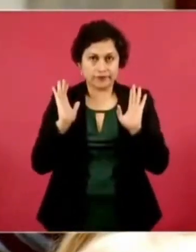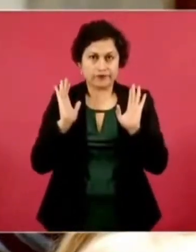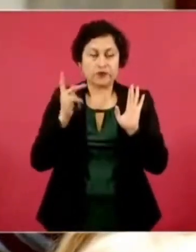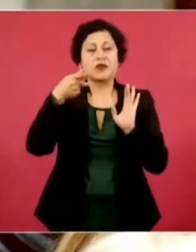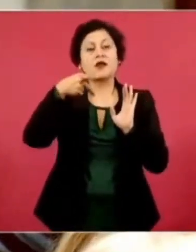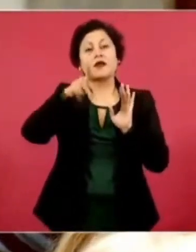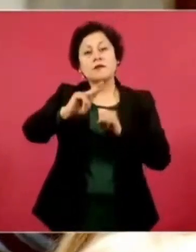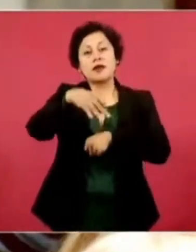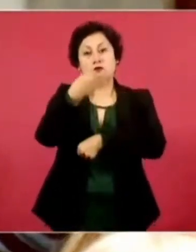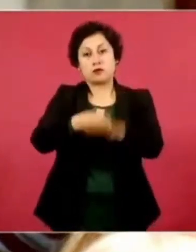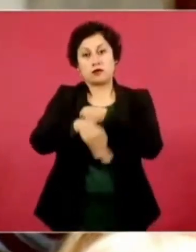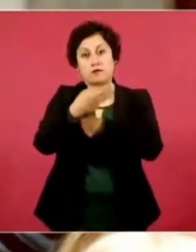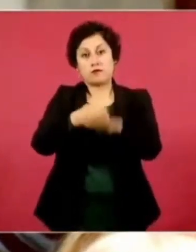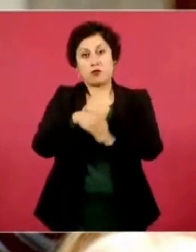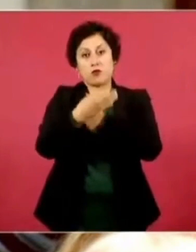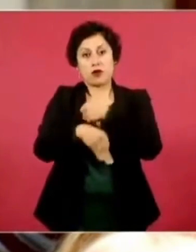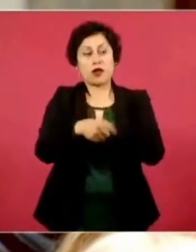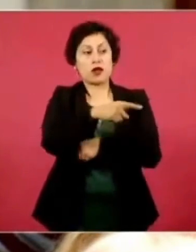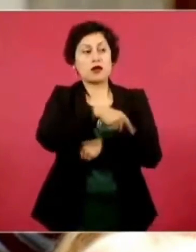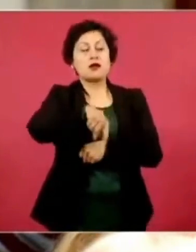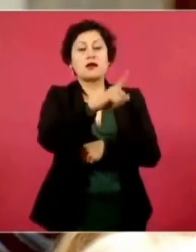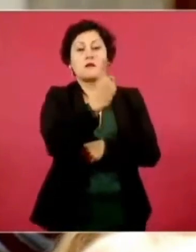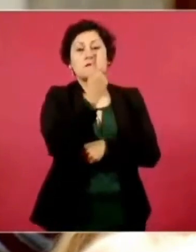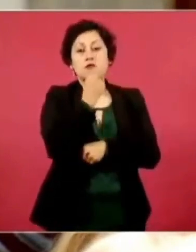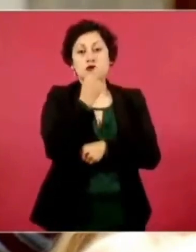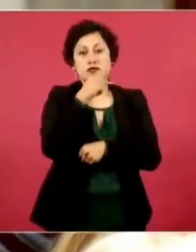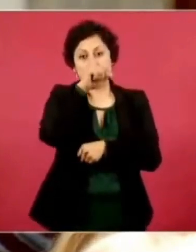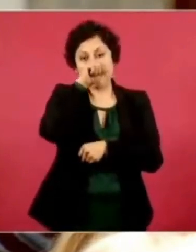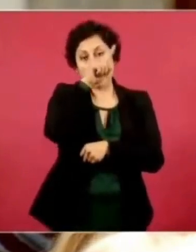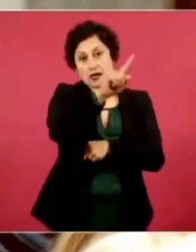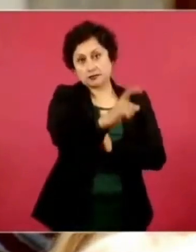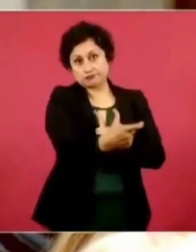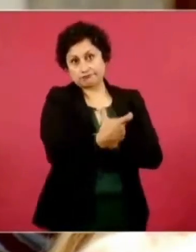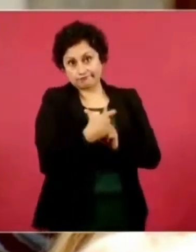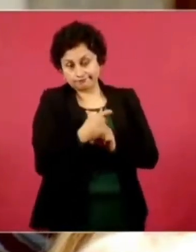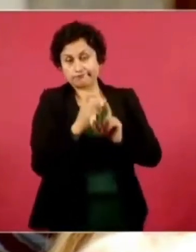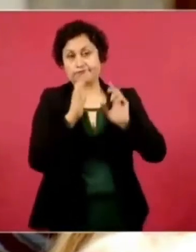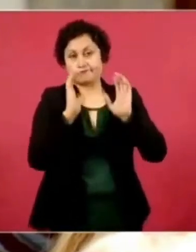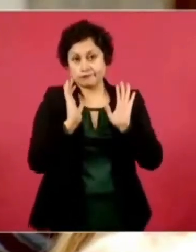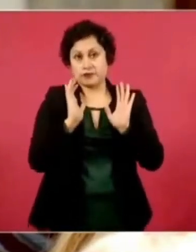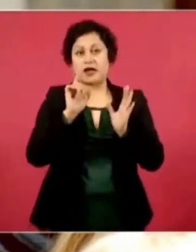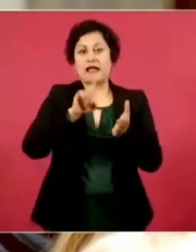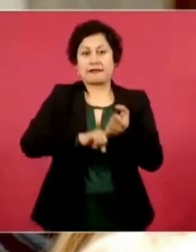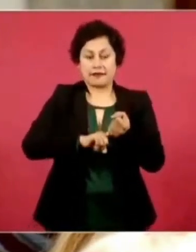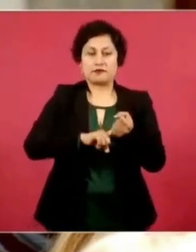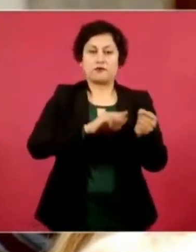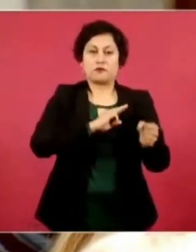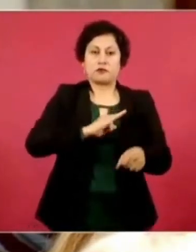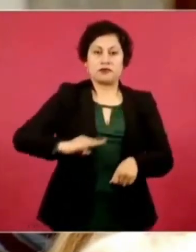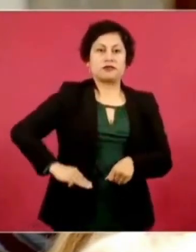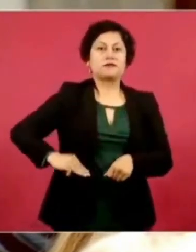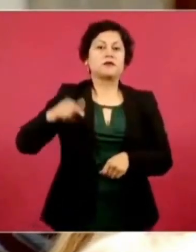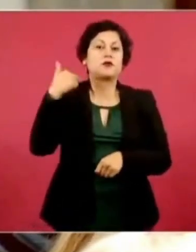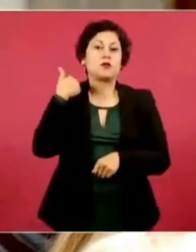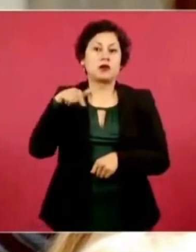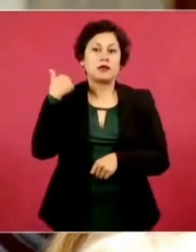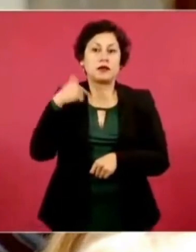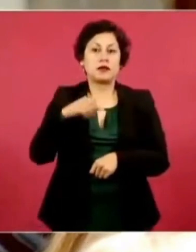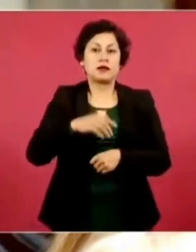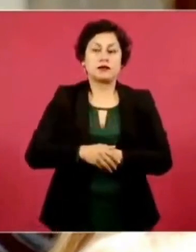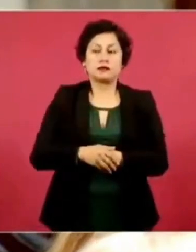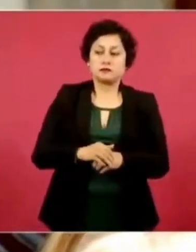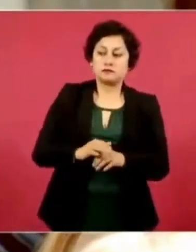por parte de los policías estatales de Jalisco, del municipio de Guadalajara. Me mintieron desde un